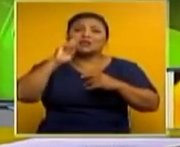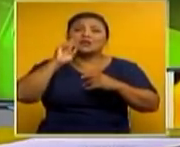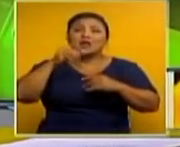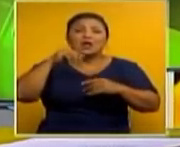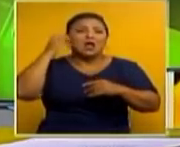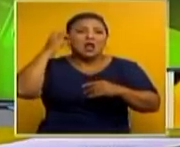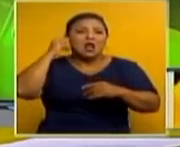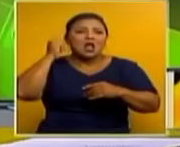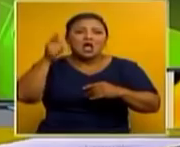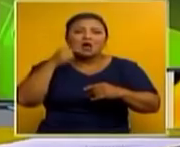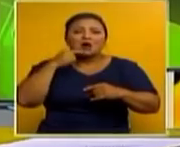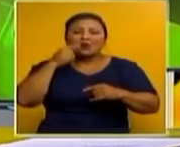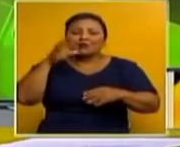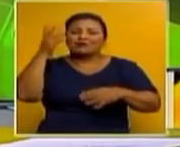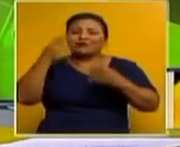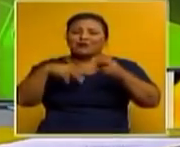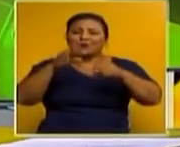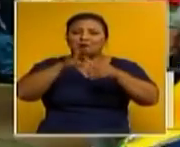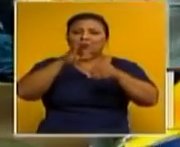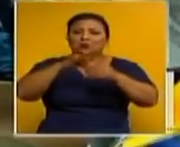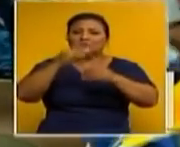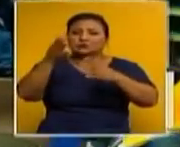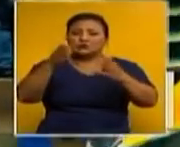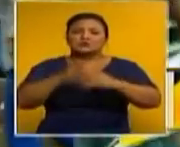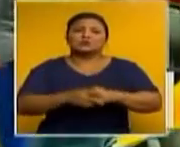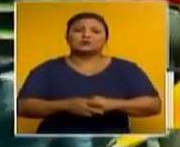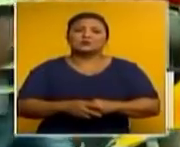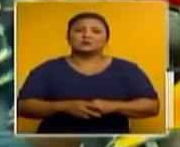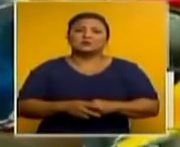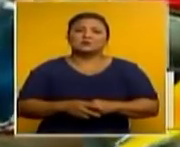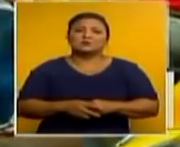no de la consulta popular.